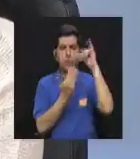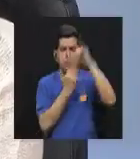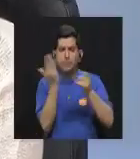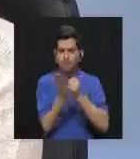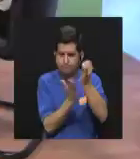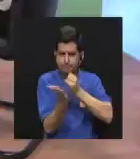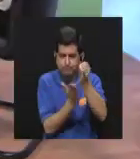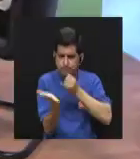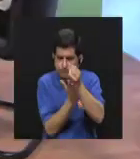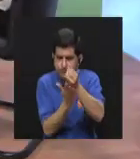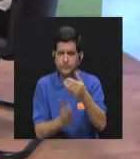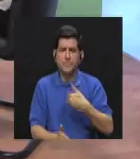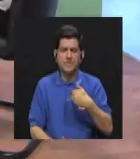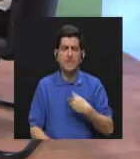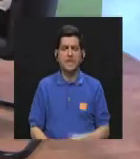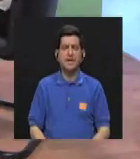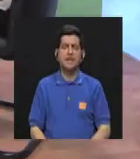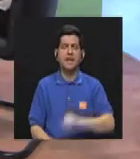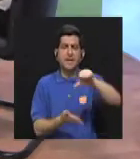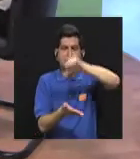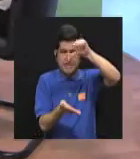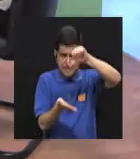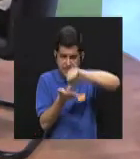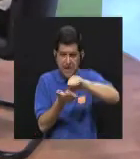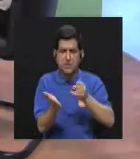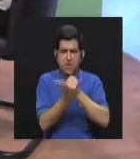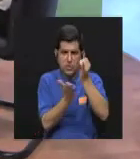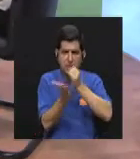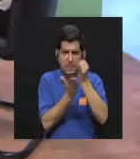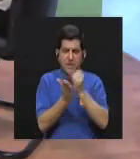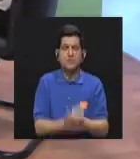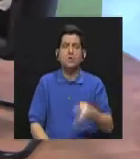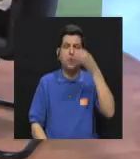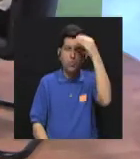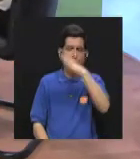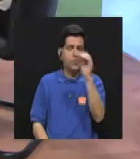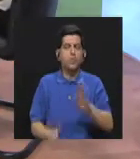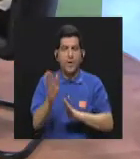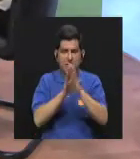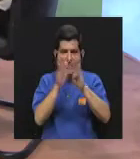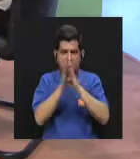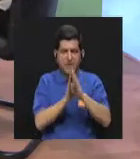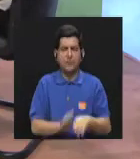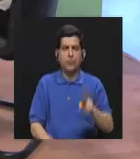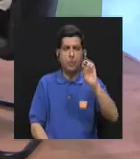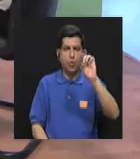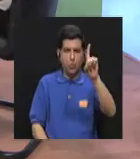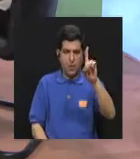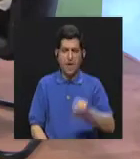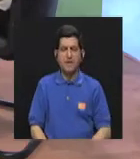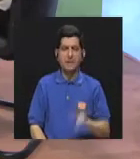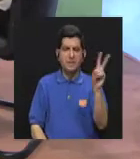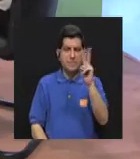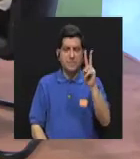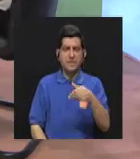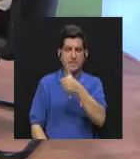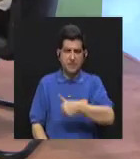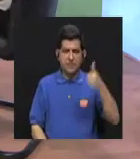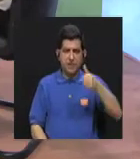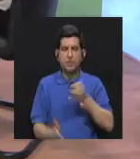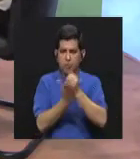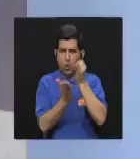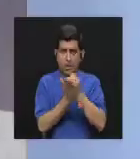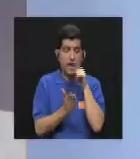proyecto de investigación del CIGDE, el Centro de Investigación en Cultura y Desarrollo de la UNED, de la Vicerrectoría de